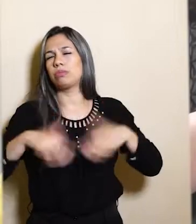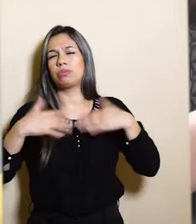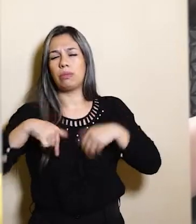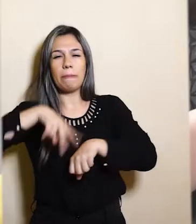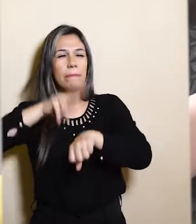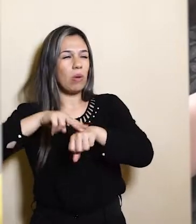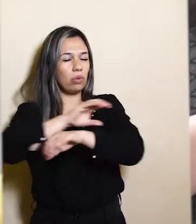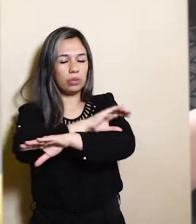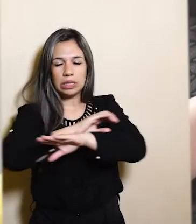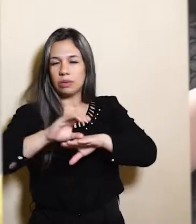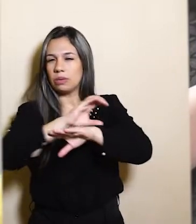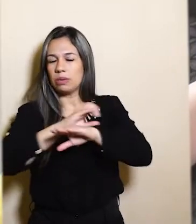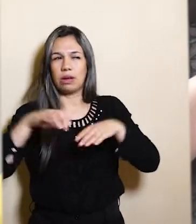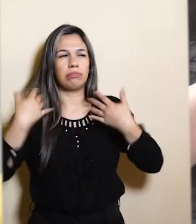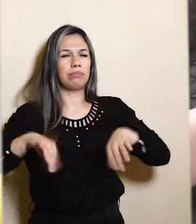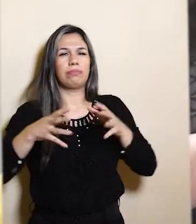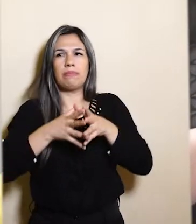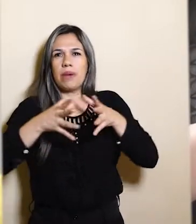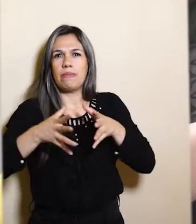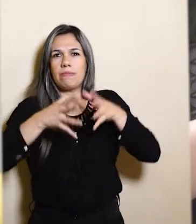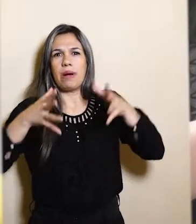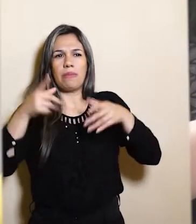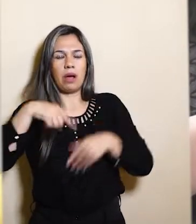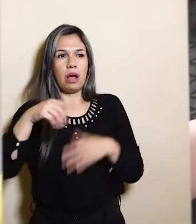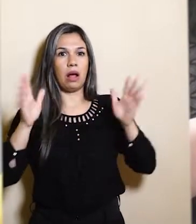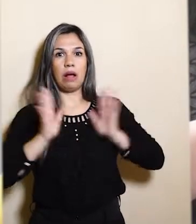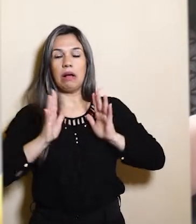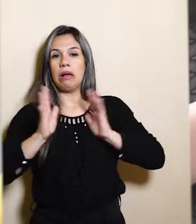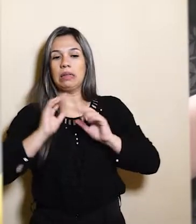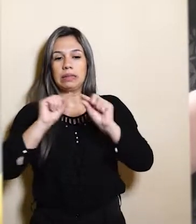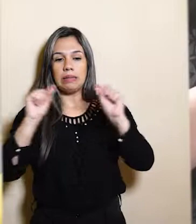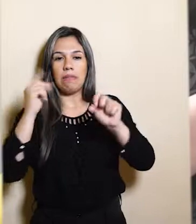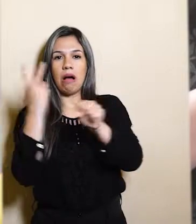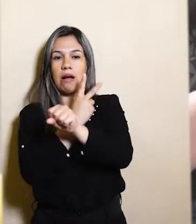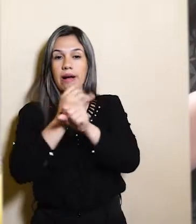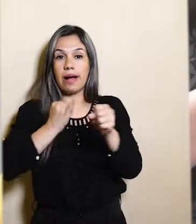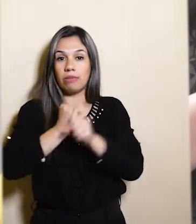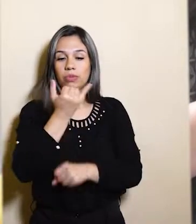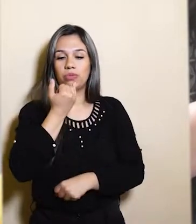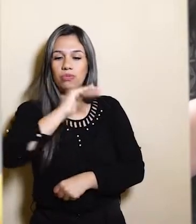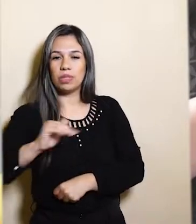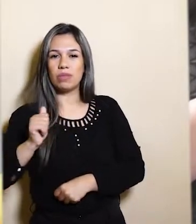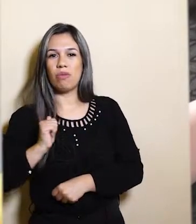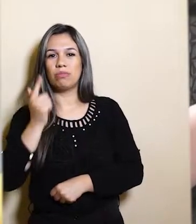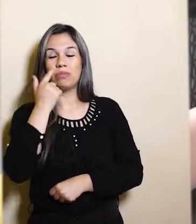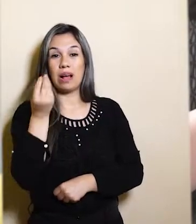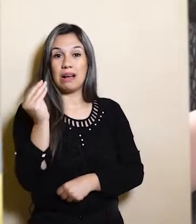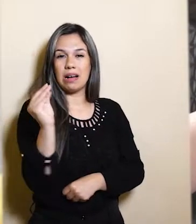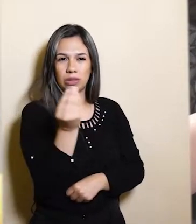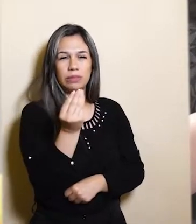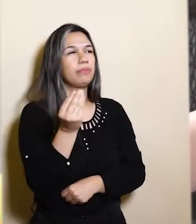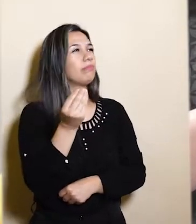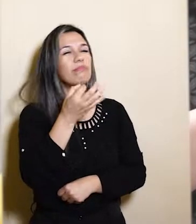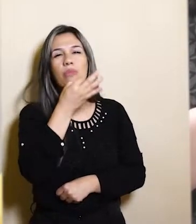continúa teniendo tasas alarmantes de abuso sexual en contra de niñas, niños y adolescentes. Por